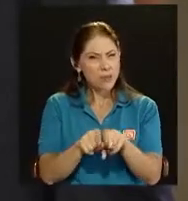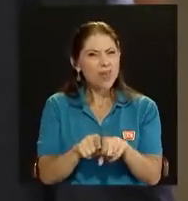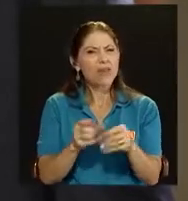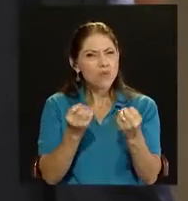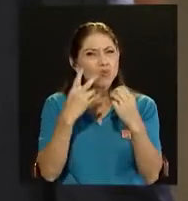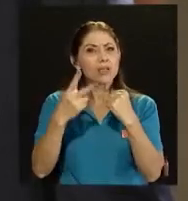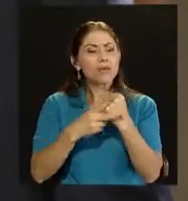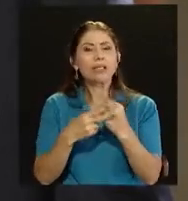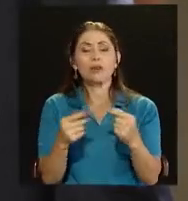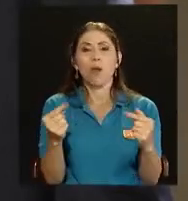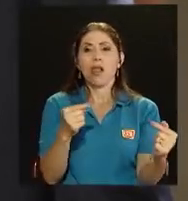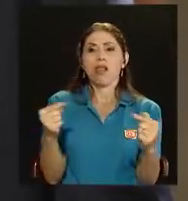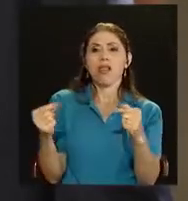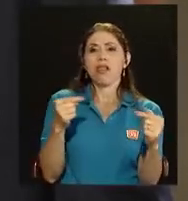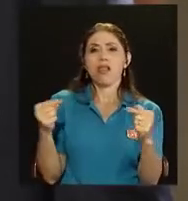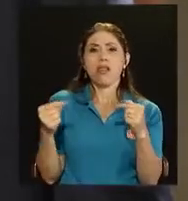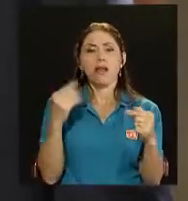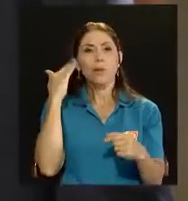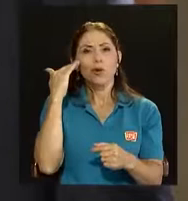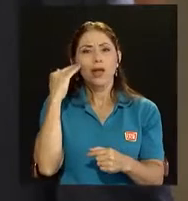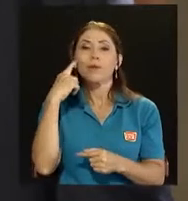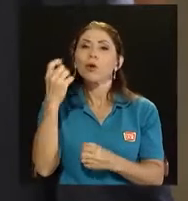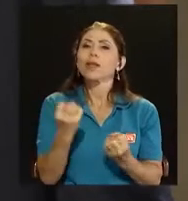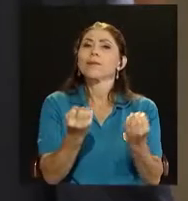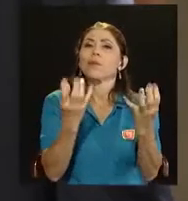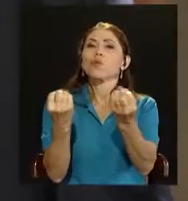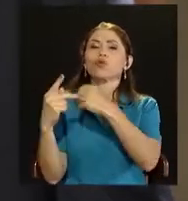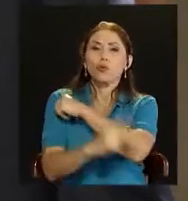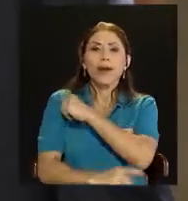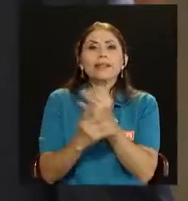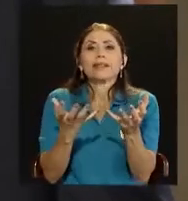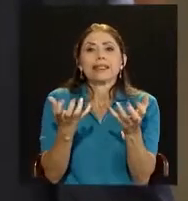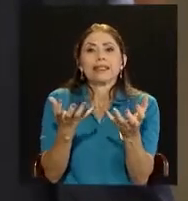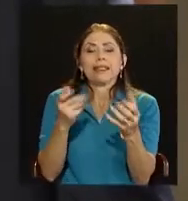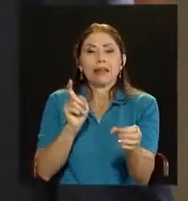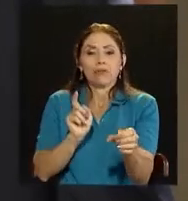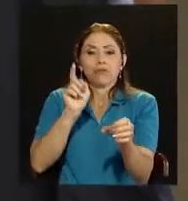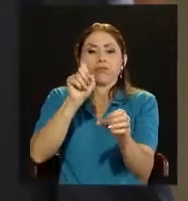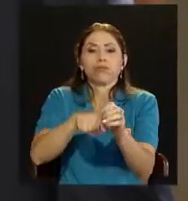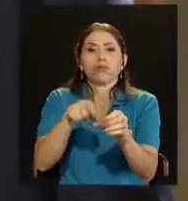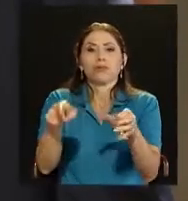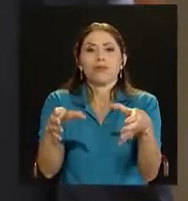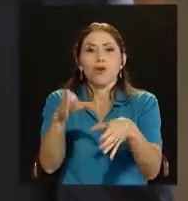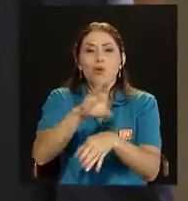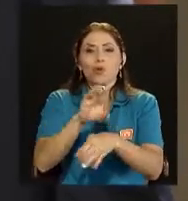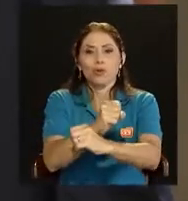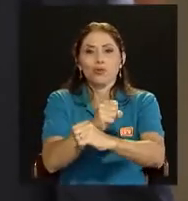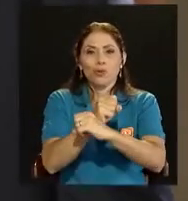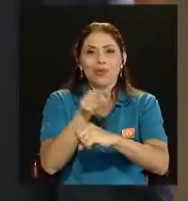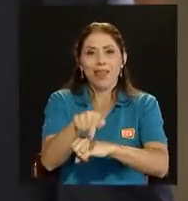porque muchos países quieren estar en este órgano al cual la Carta le